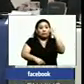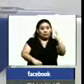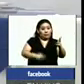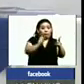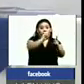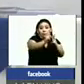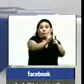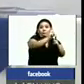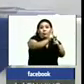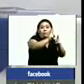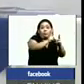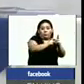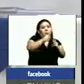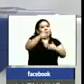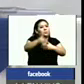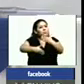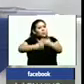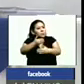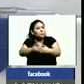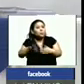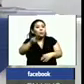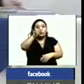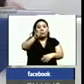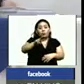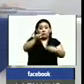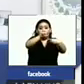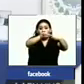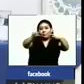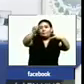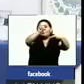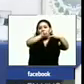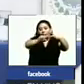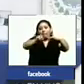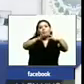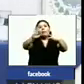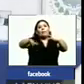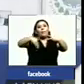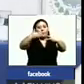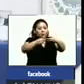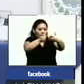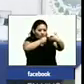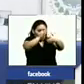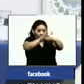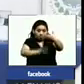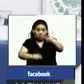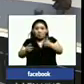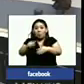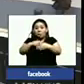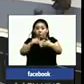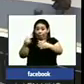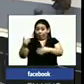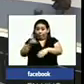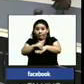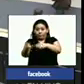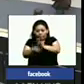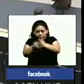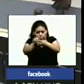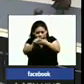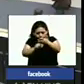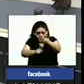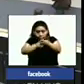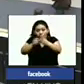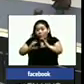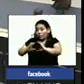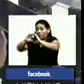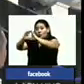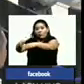aspirantes. El proceso se desarrollará en dos semanas para que luego los diputados puedan elaborar un informe que será entregado a